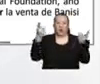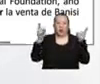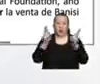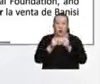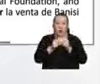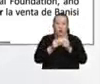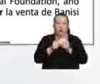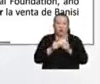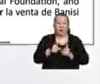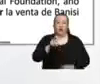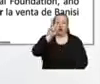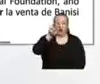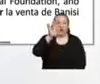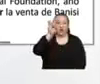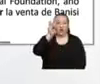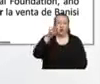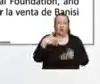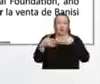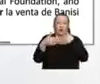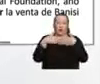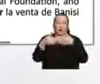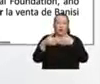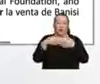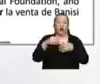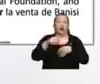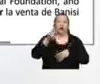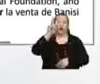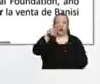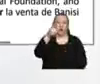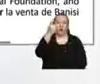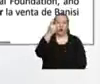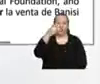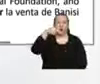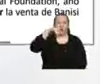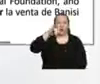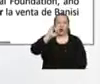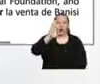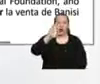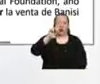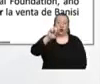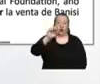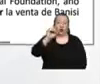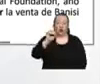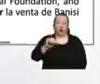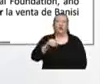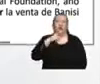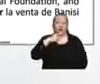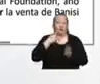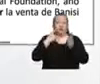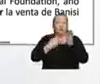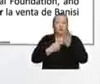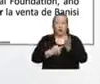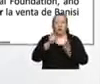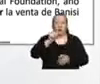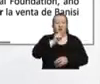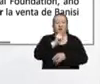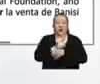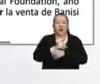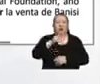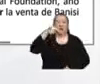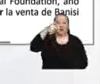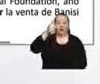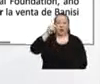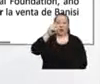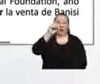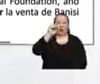paraíso fiscal en el 2011 hacia la empresa pietro ver si es que en la que demuestra pandora papers esto lo que saca pandora pp